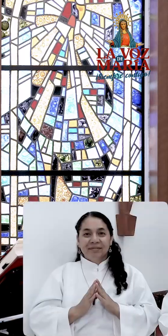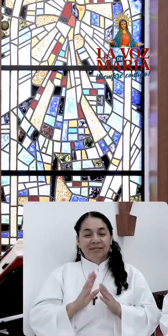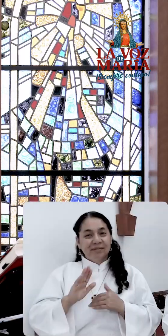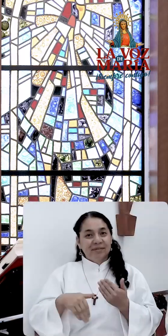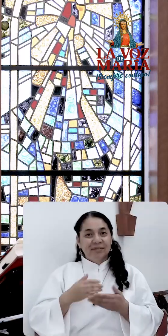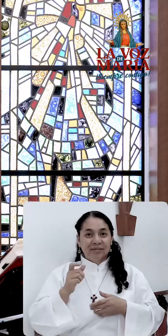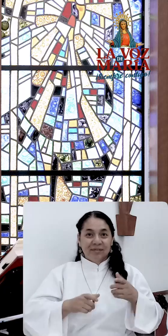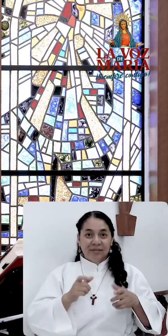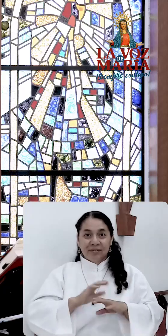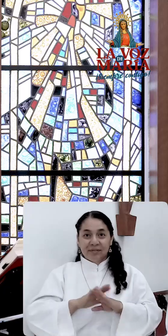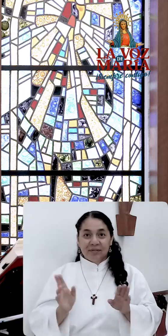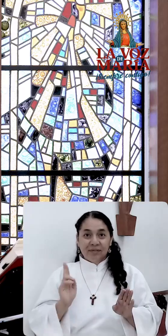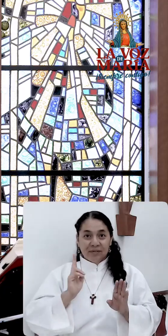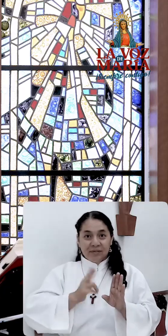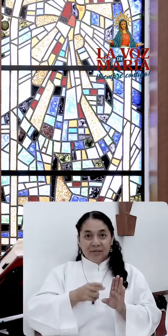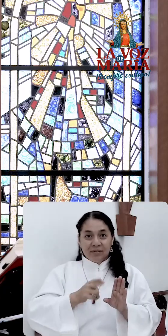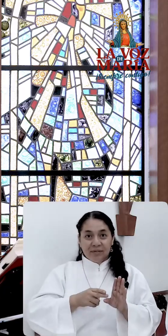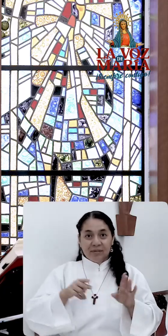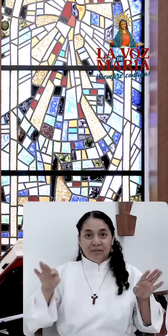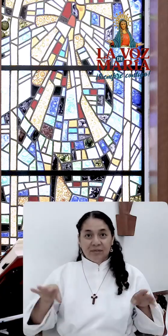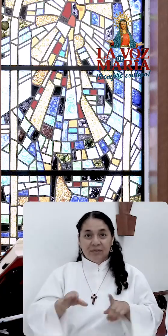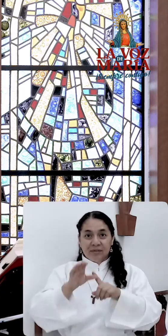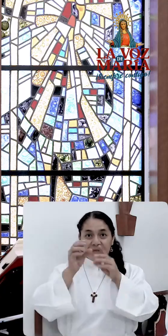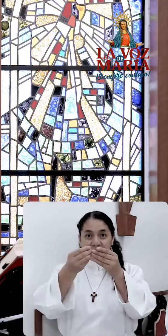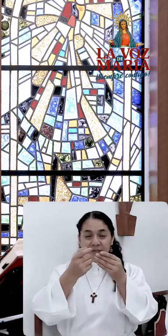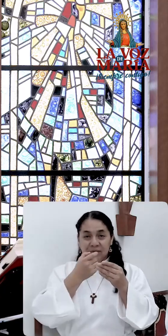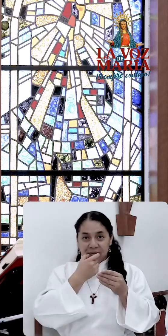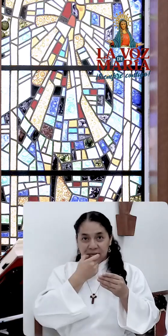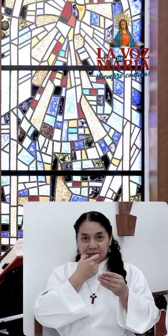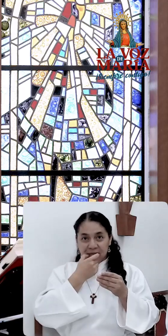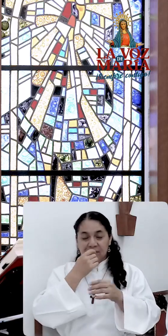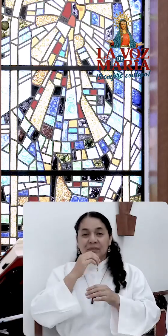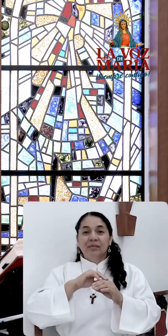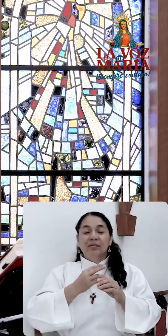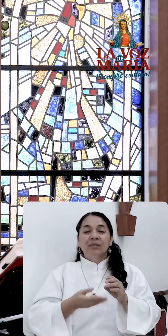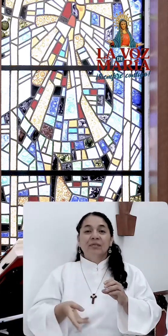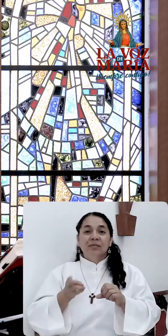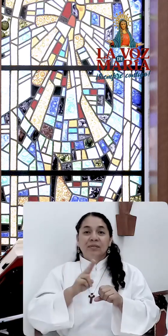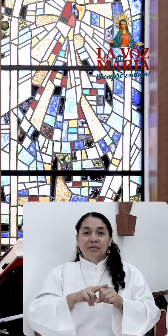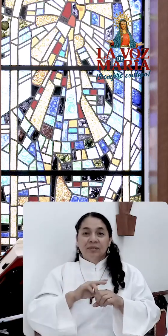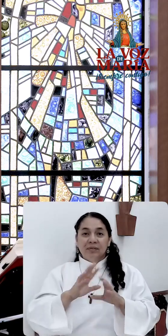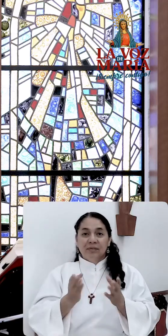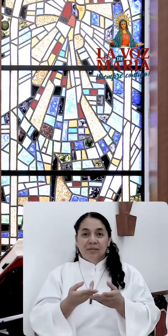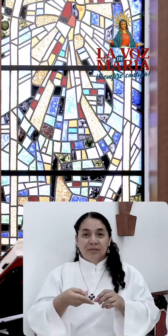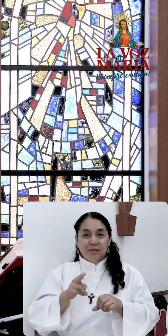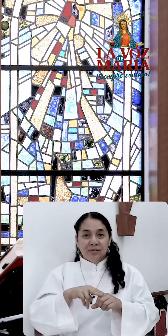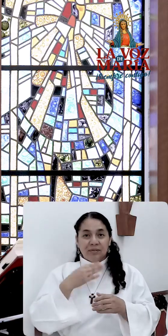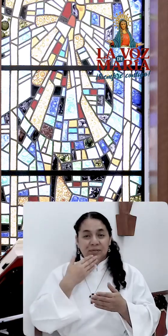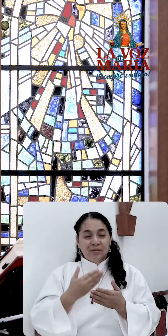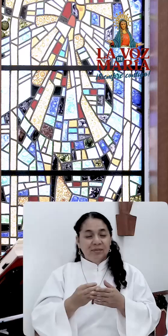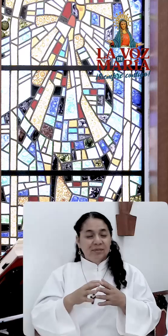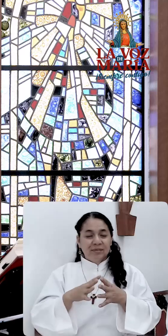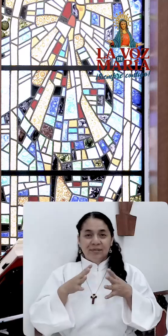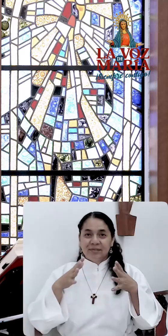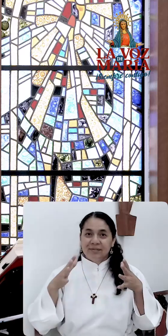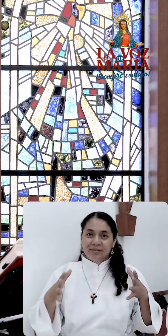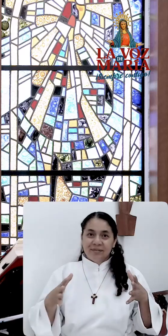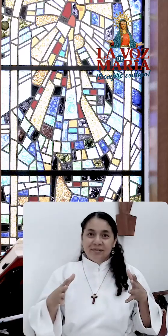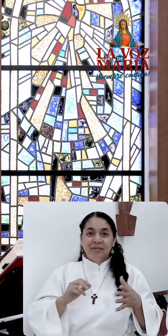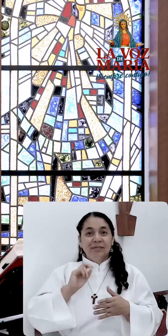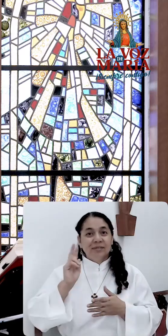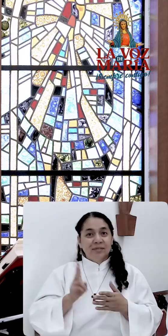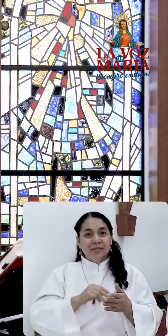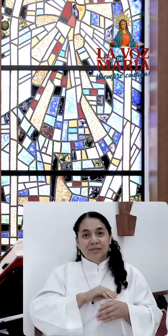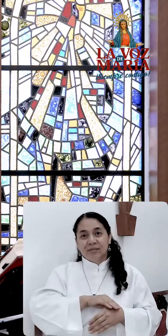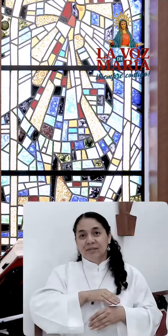las personas que han participado en este Congreso Eucarístico Internacional, les agradecemos inmensamente que vuelvan a